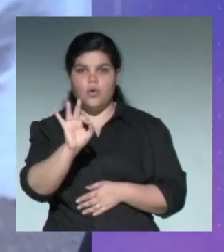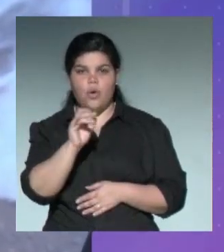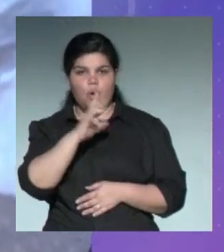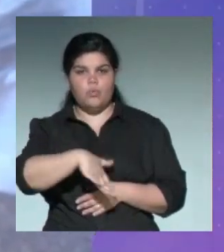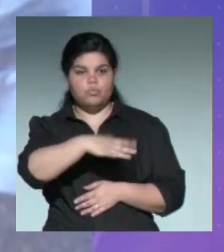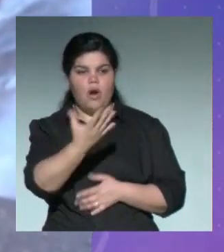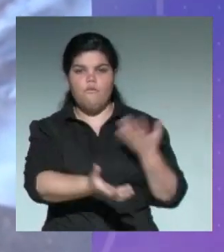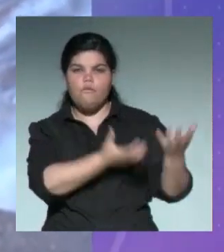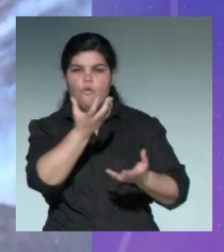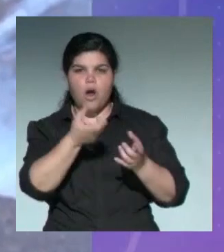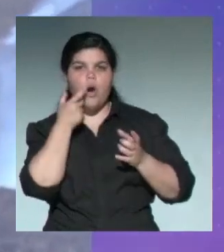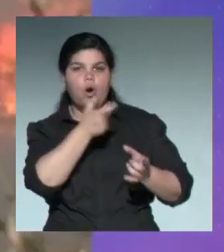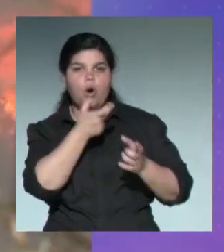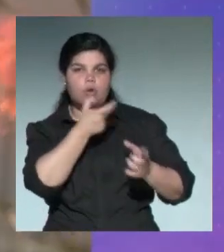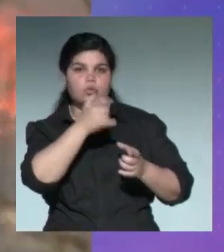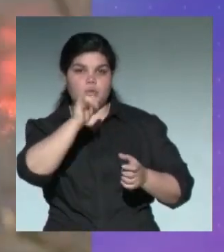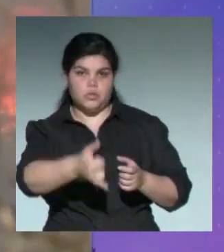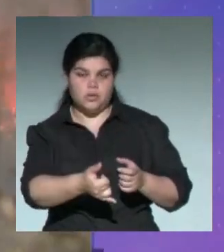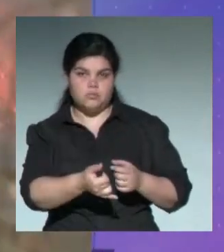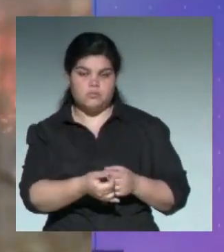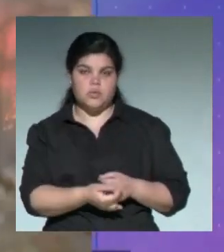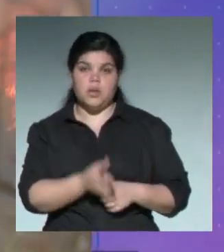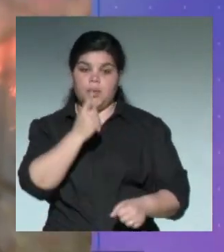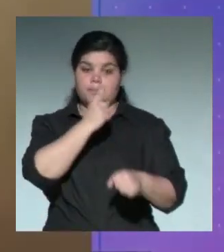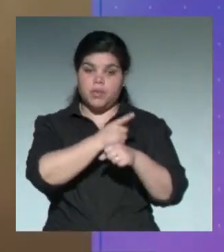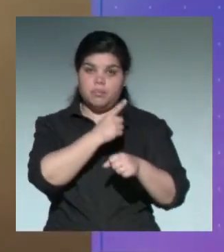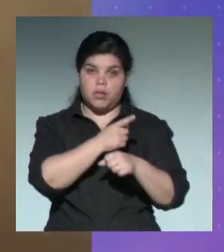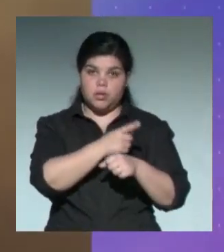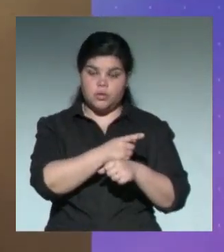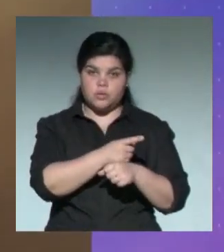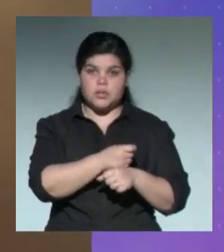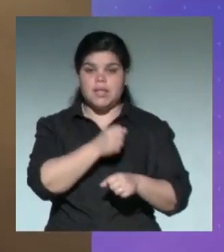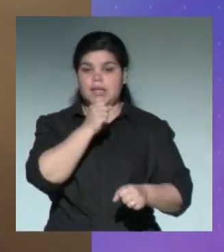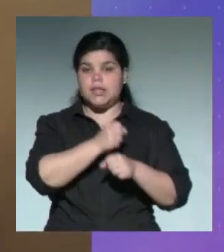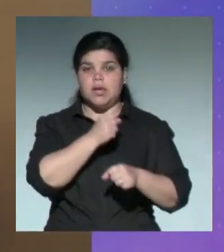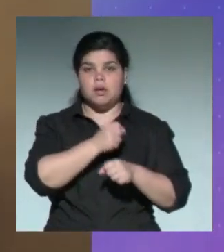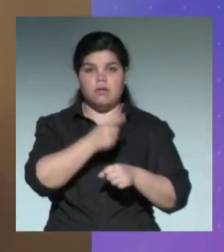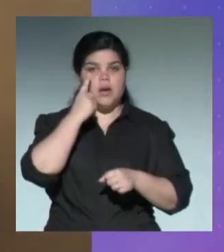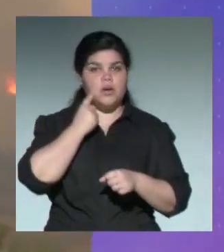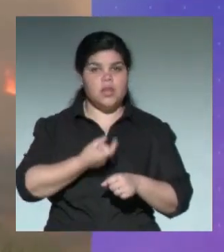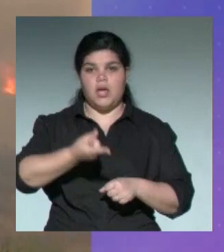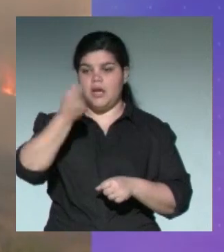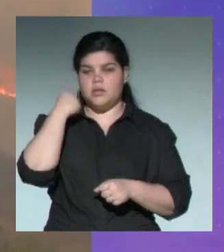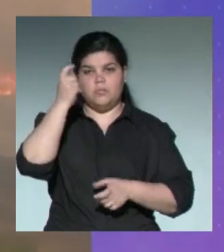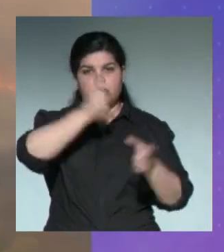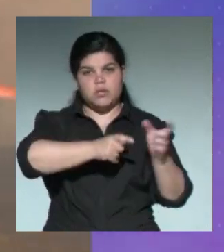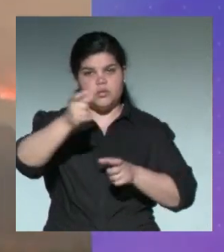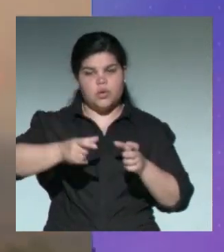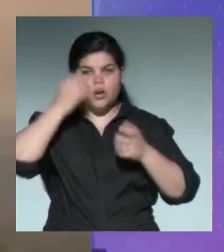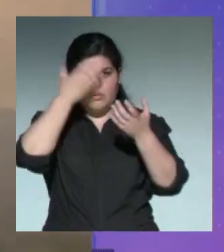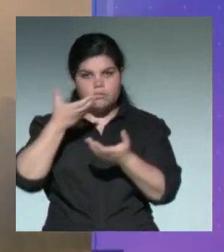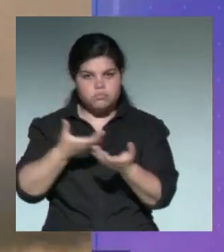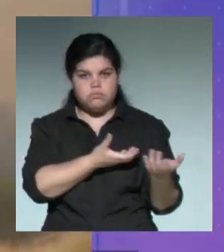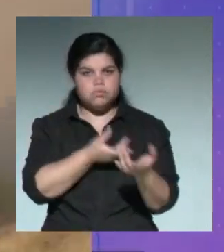controlados por dos situaciones. Una, por el trabajo que se hizo ayer con personal y con equipamiento, con equipo y